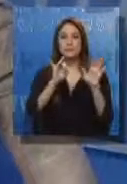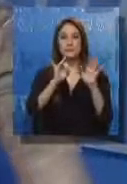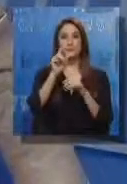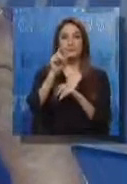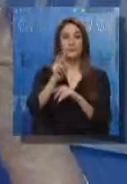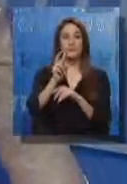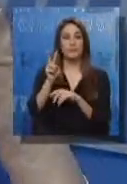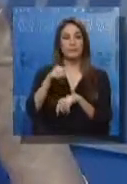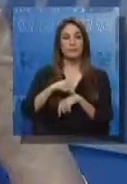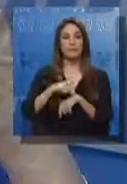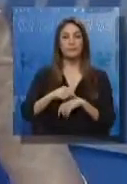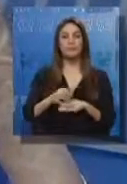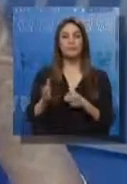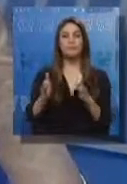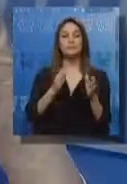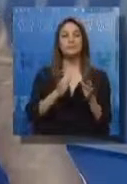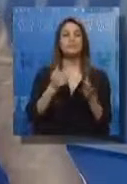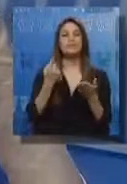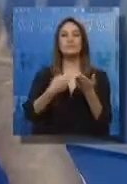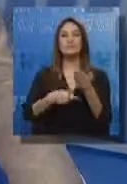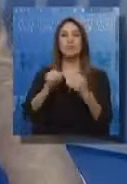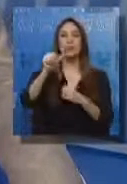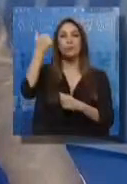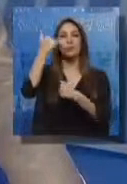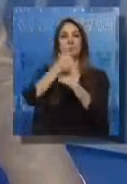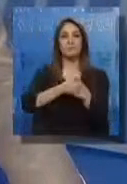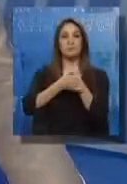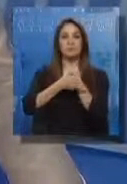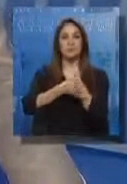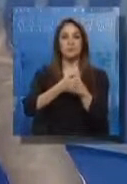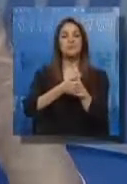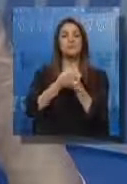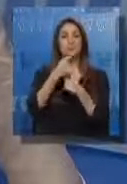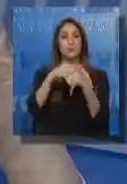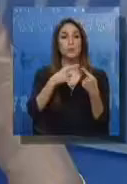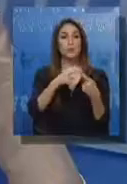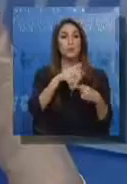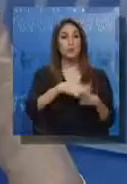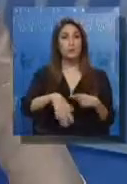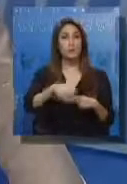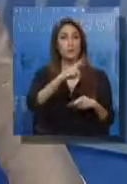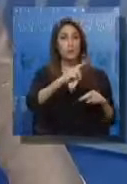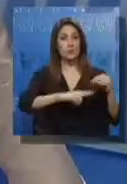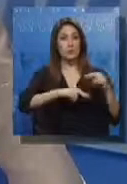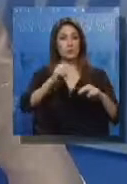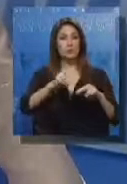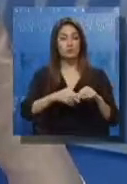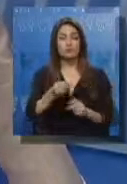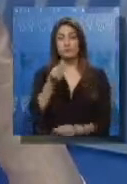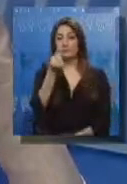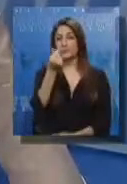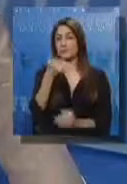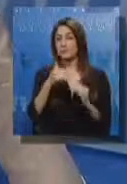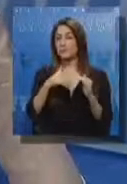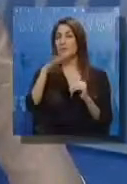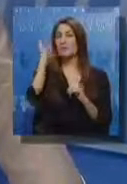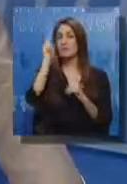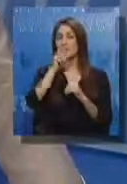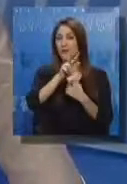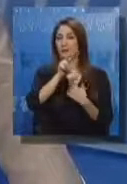Organismos internacionales también han ratificado que reconstruir las zonas afectadas por el terremoto tendrá un costo superior a